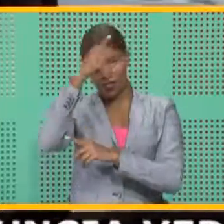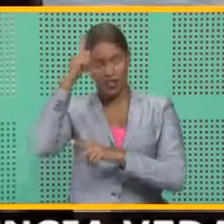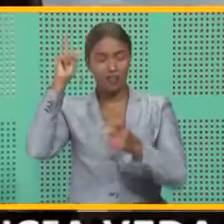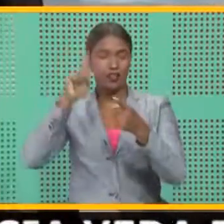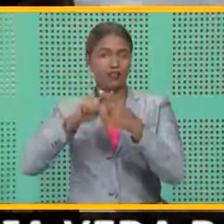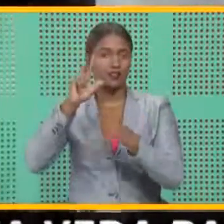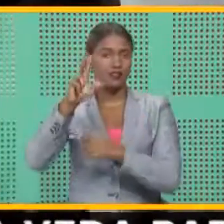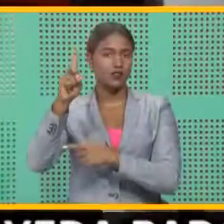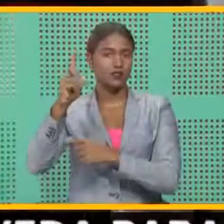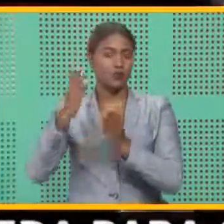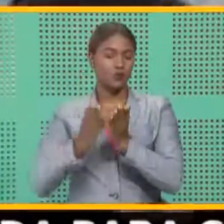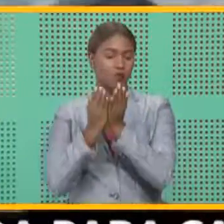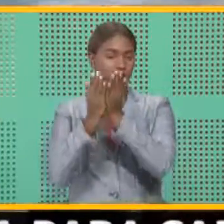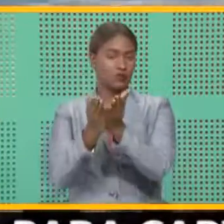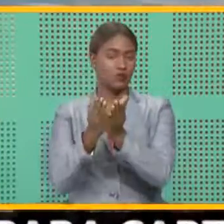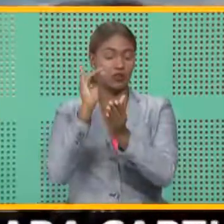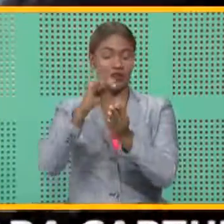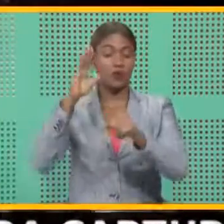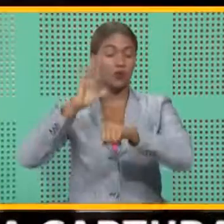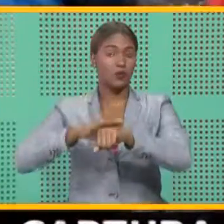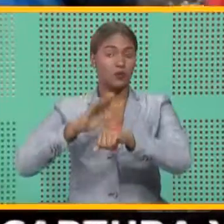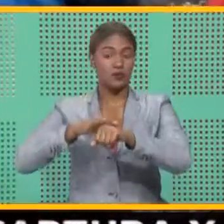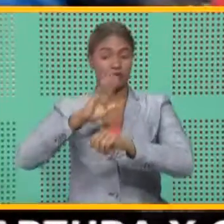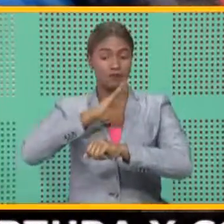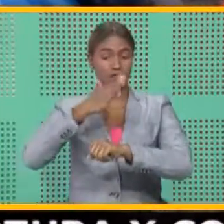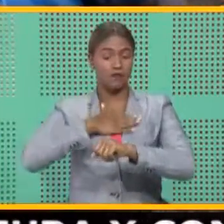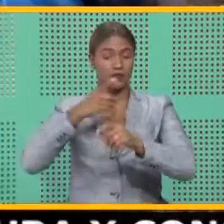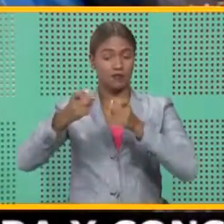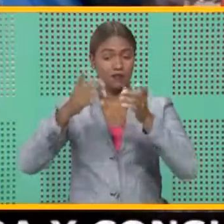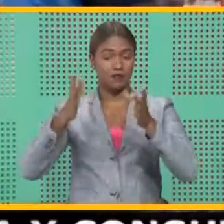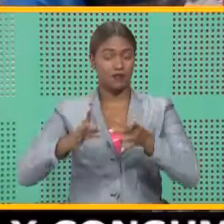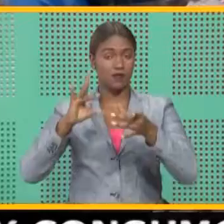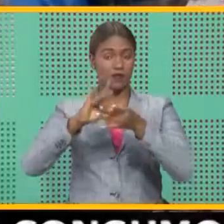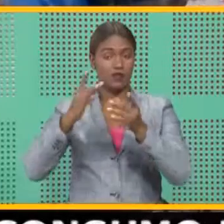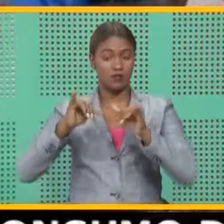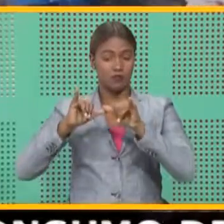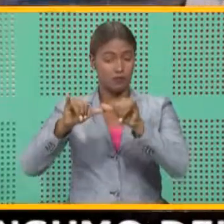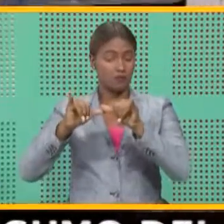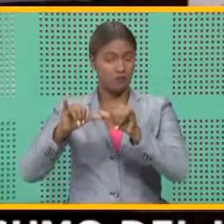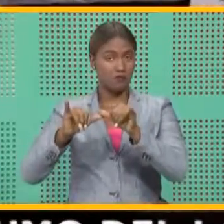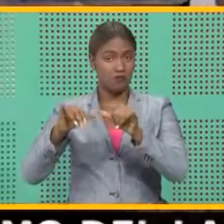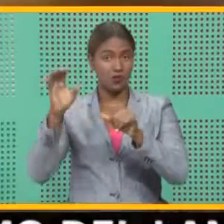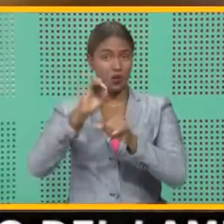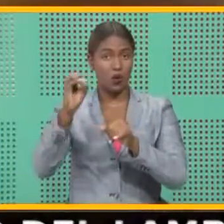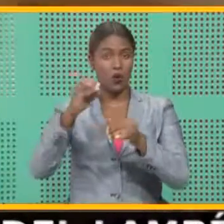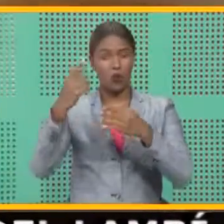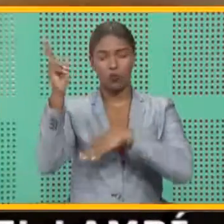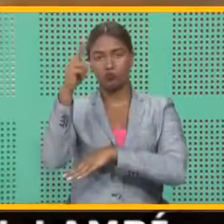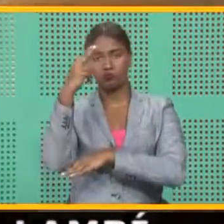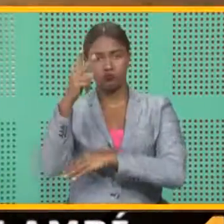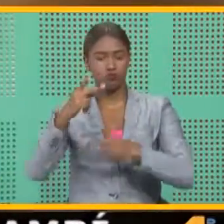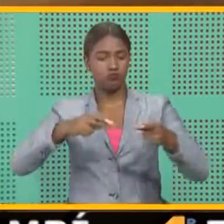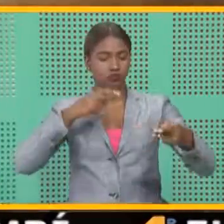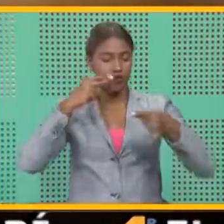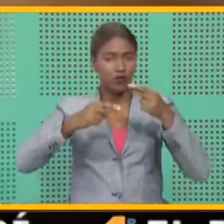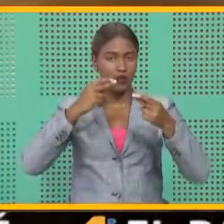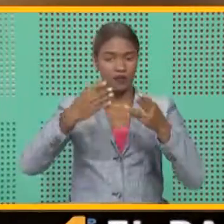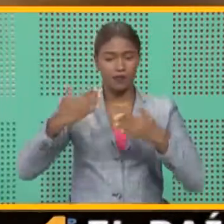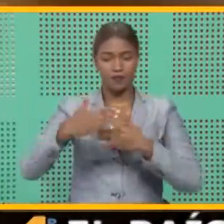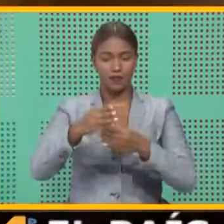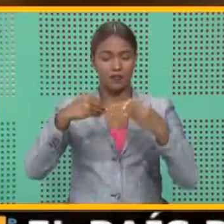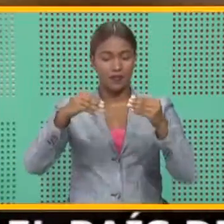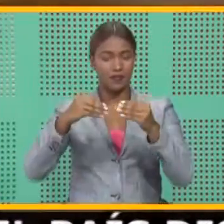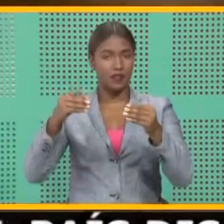hasta el 31 de octubre, y exhortó a los propietarios y administradores de supermercados, hoteles, restaurantes, pescaderías